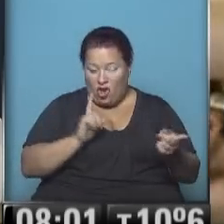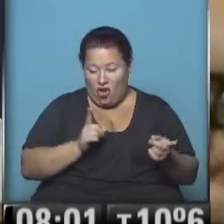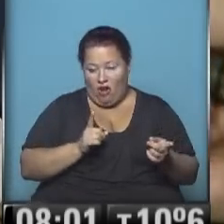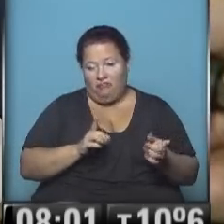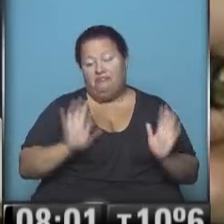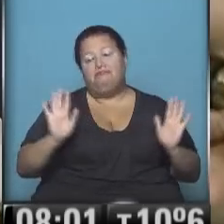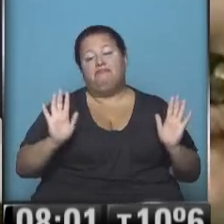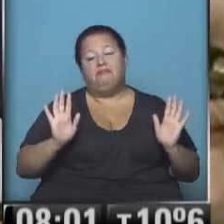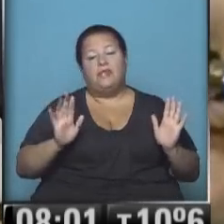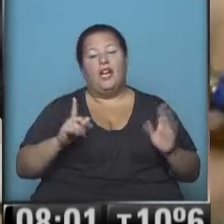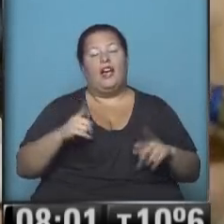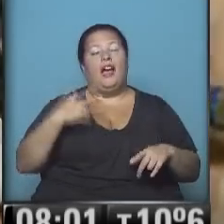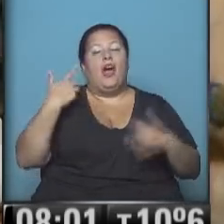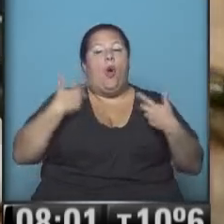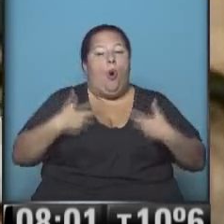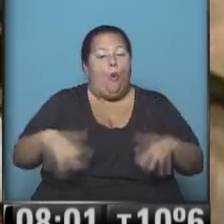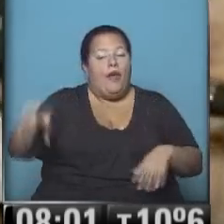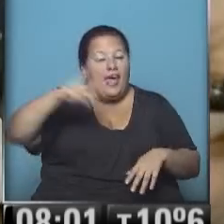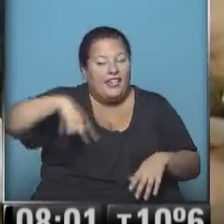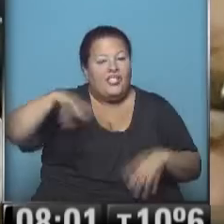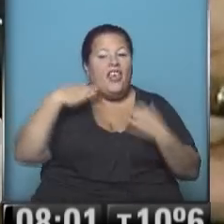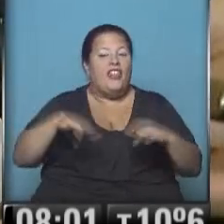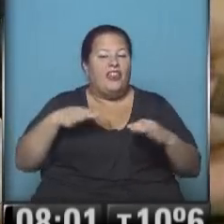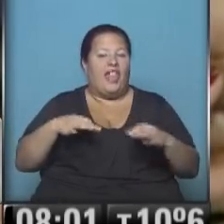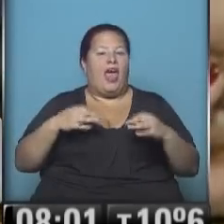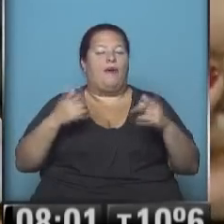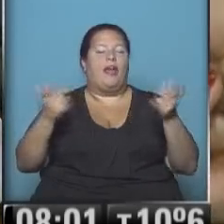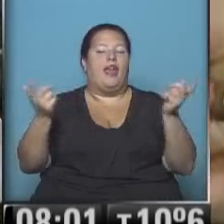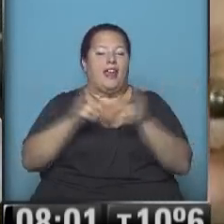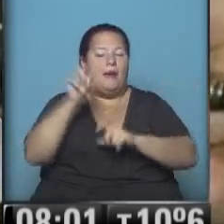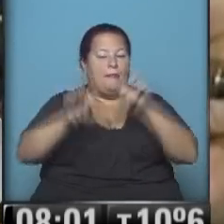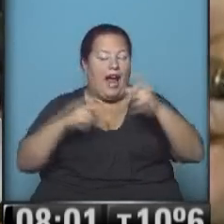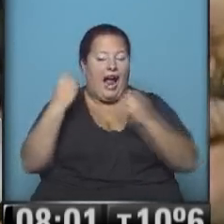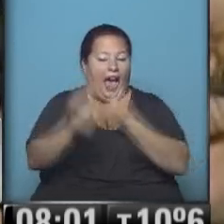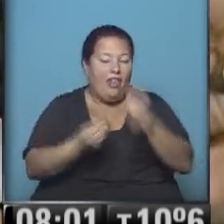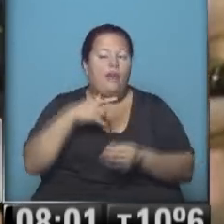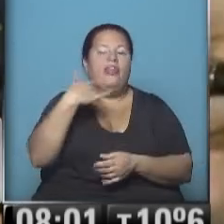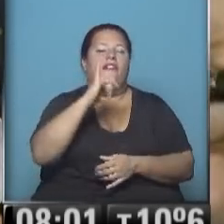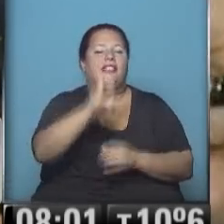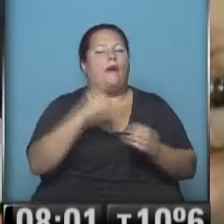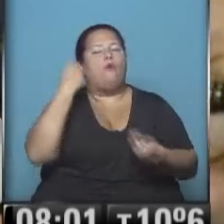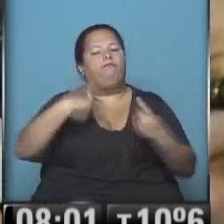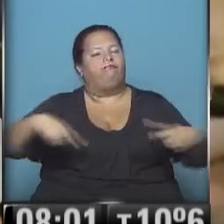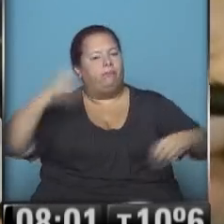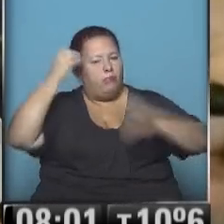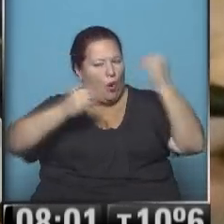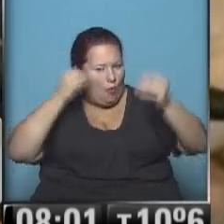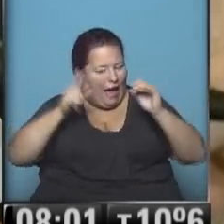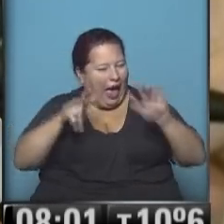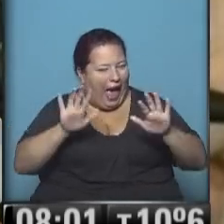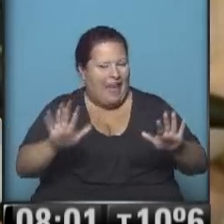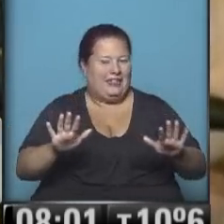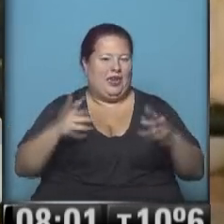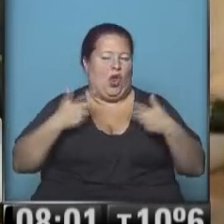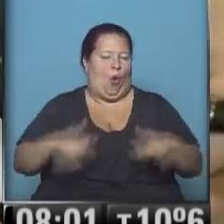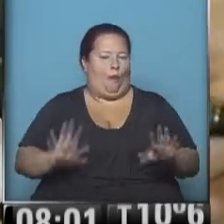todo caso, el baño de humildad de ellos tendría que ser sentarse con alguno de los candidatos y hacerles saber las preocupaciones. Hasta ahí creo que llegaría el